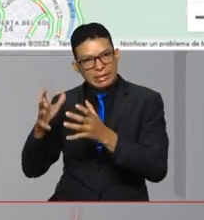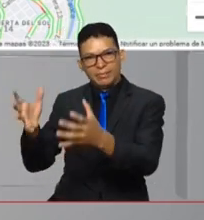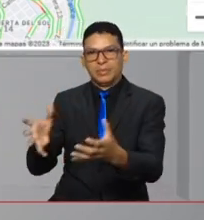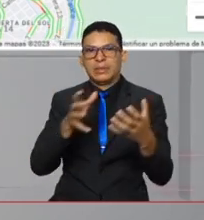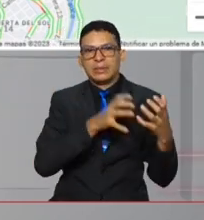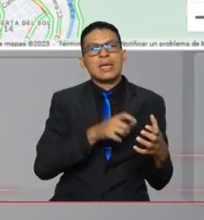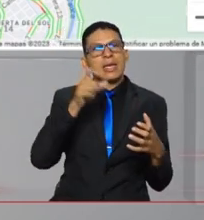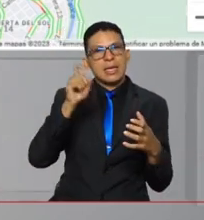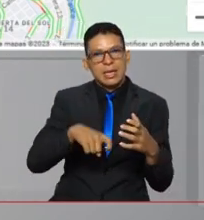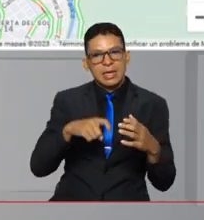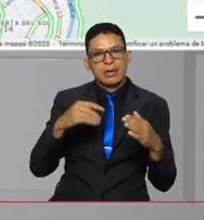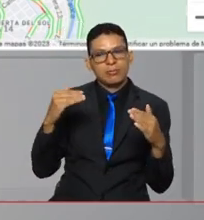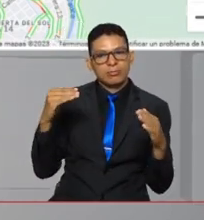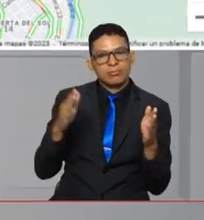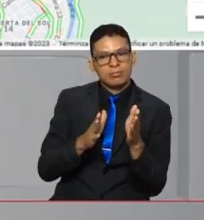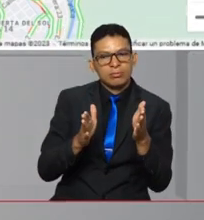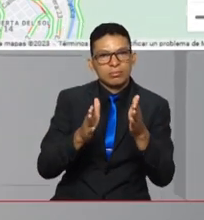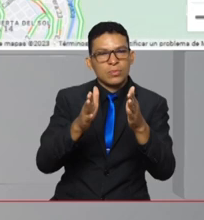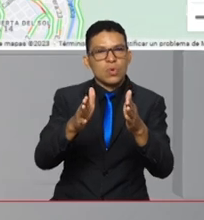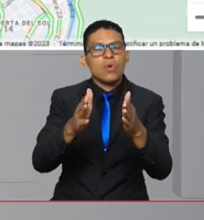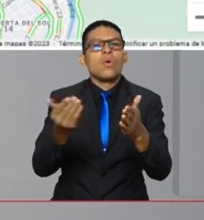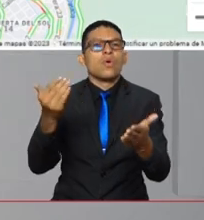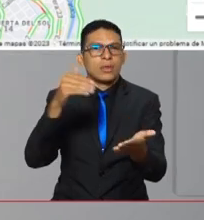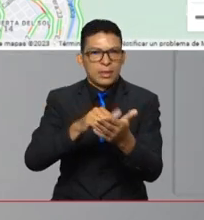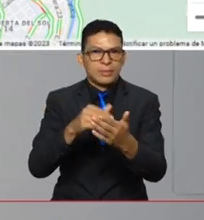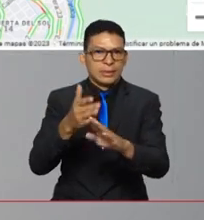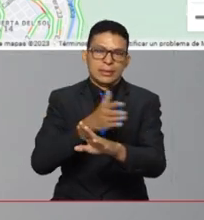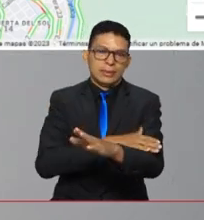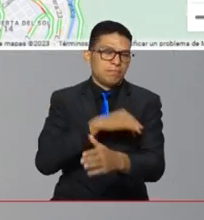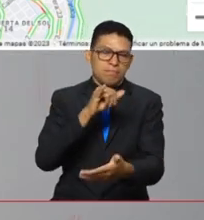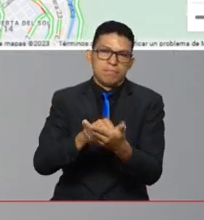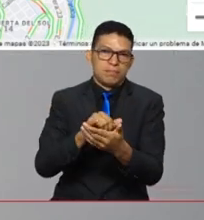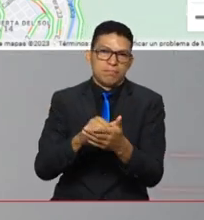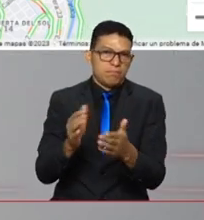diseño vial y restablecer como estaba anteriormente esta